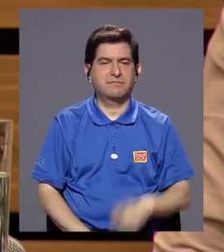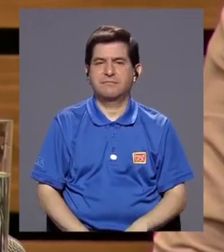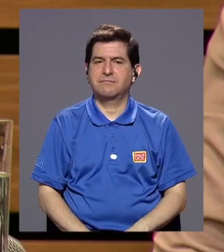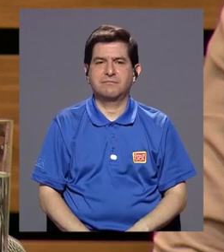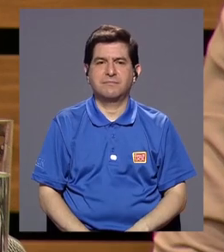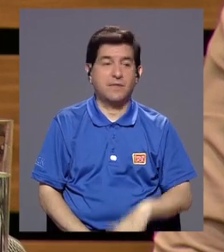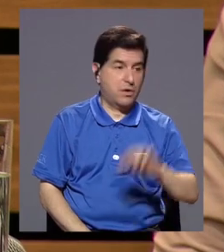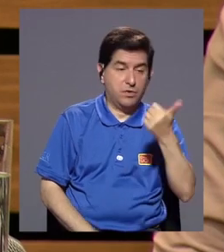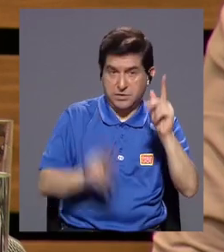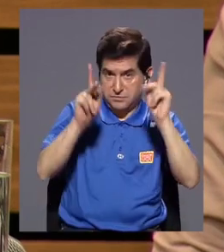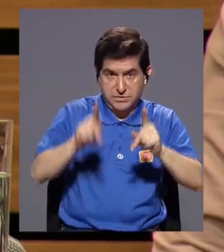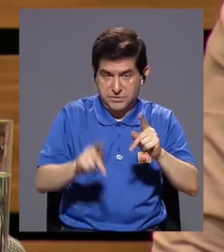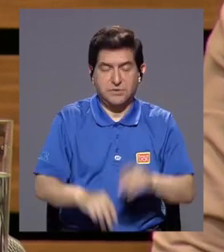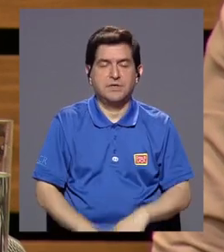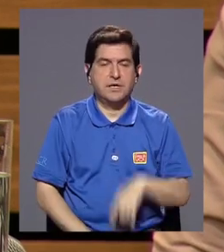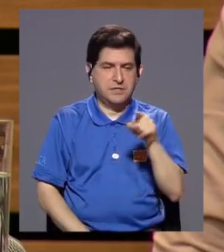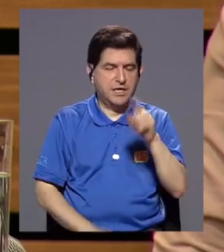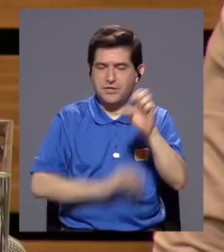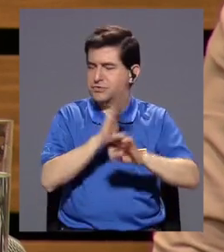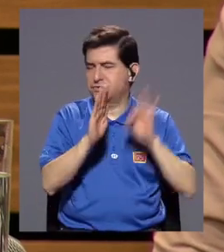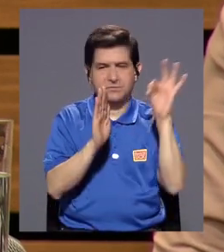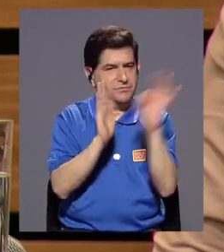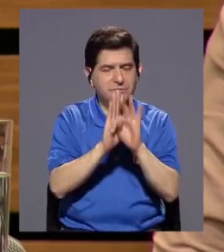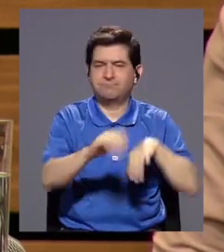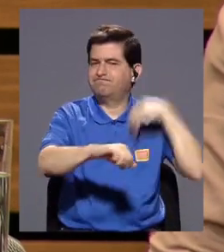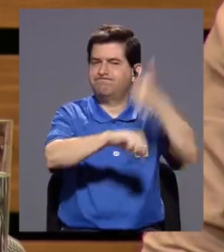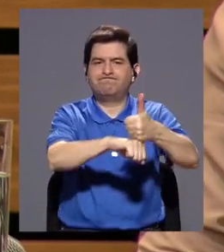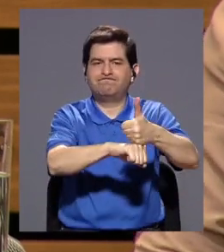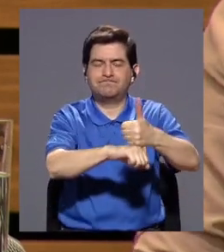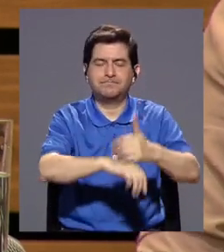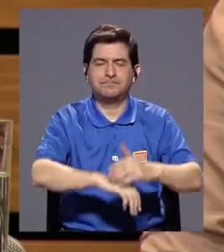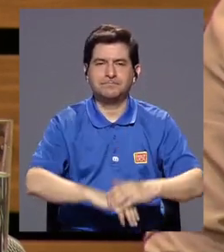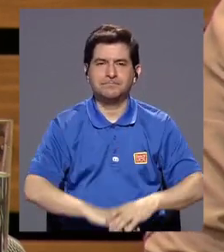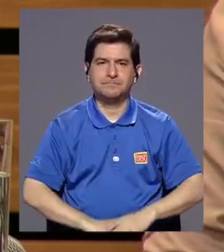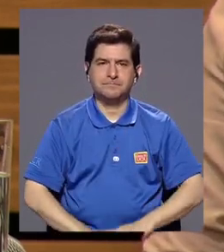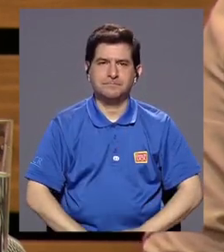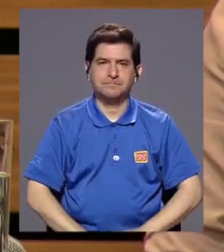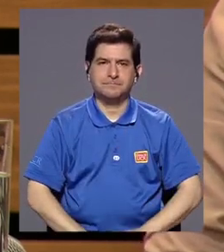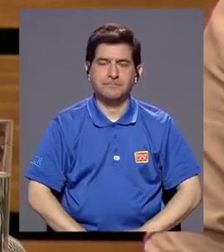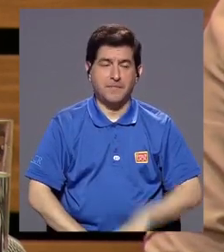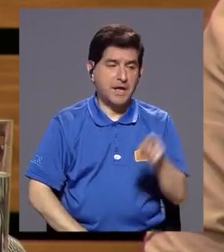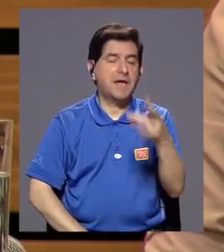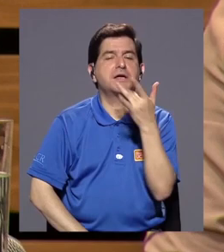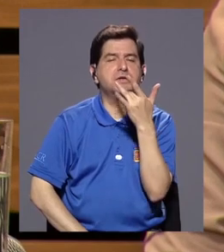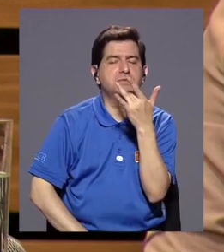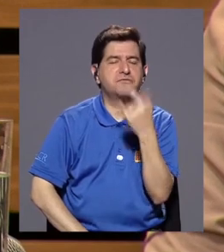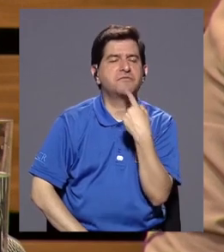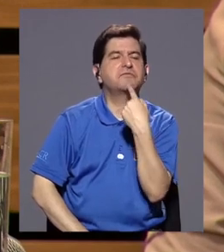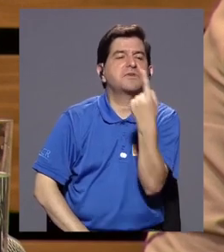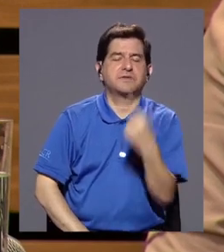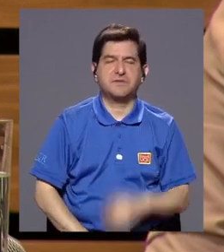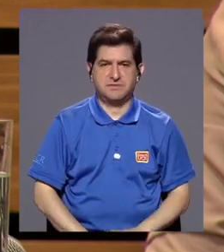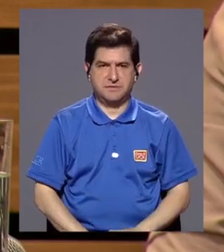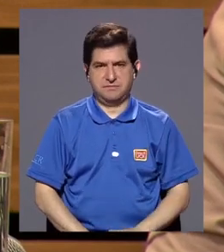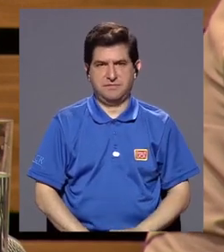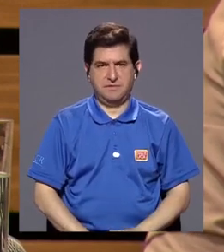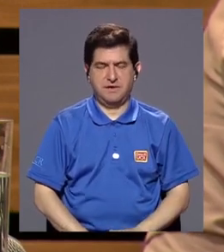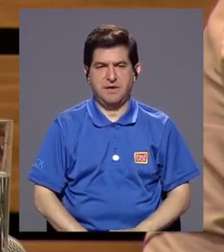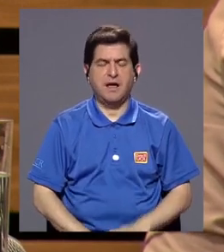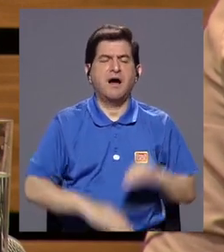ser estigmatizado, ¿verdad? Entonces, ellos prefieren decir cuáles son los efectos secundarios de